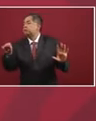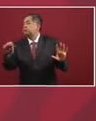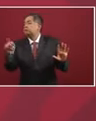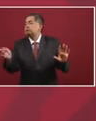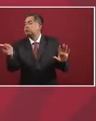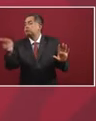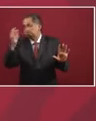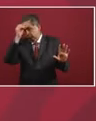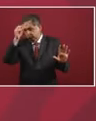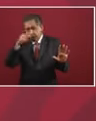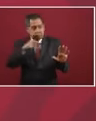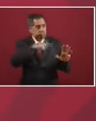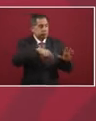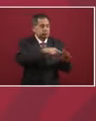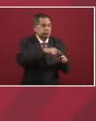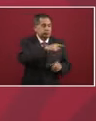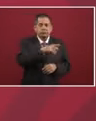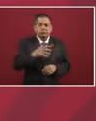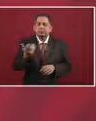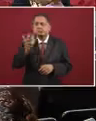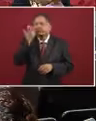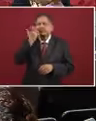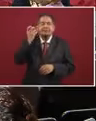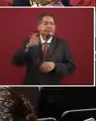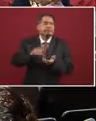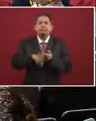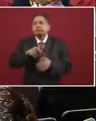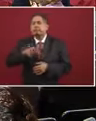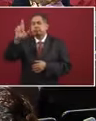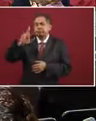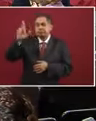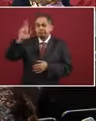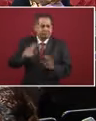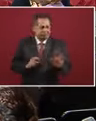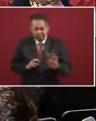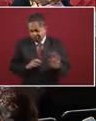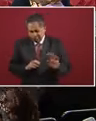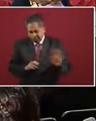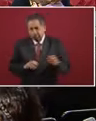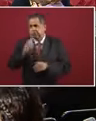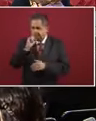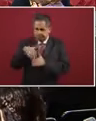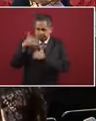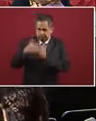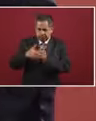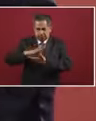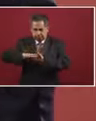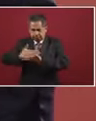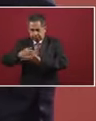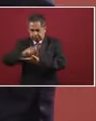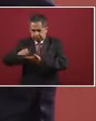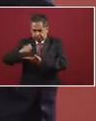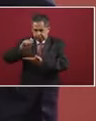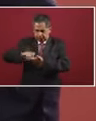hablan de que son consultas a mano alzada. Van a haber también consultas de otro tipo, de manera